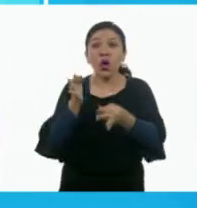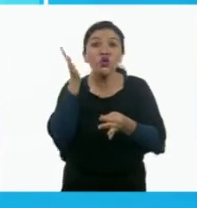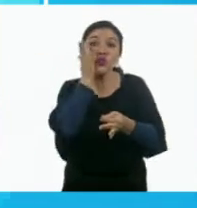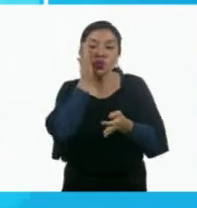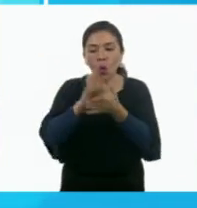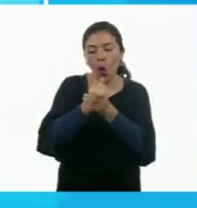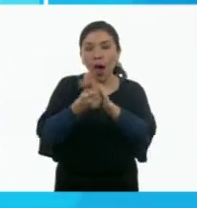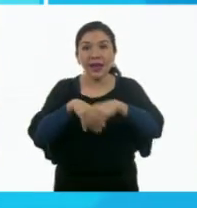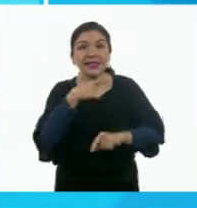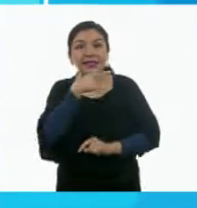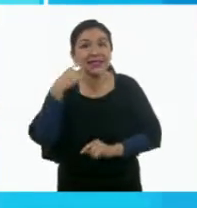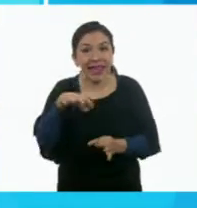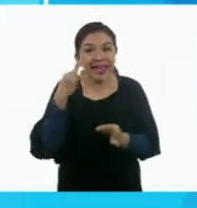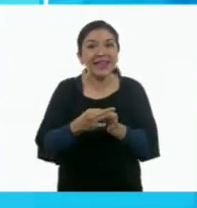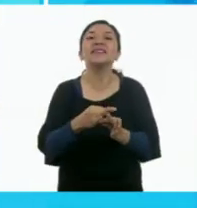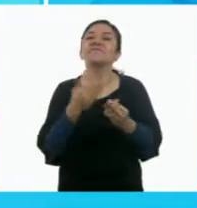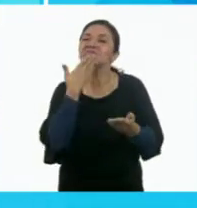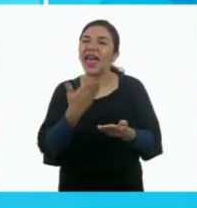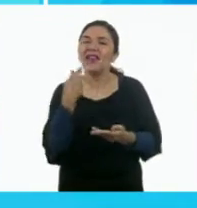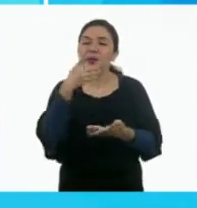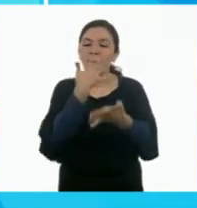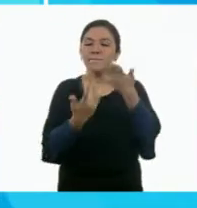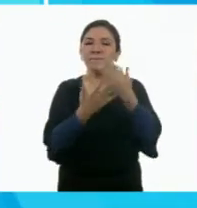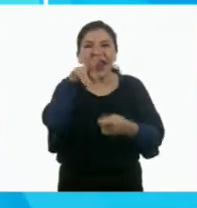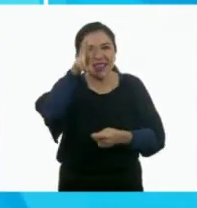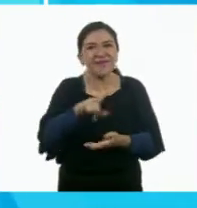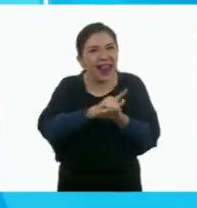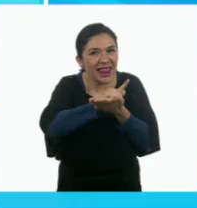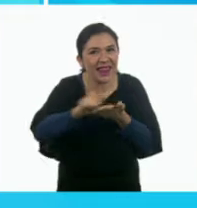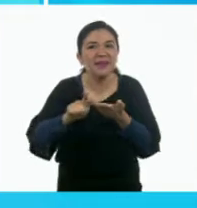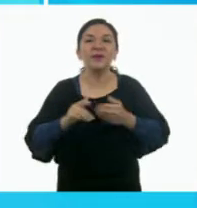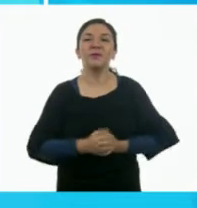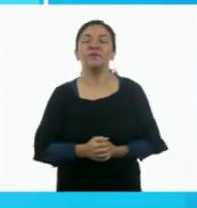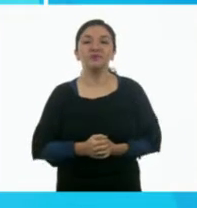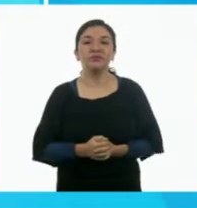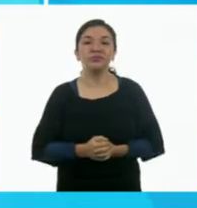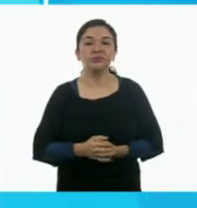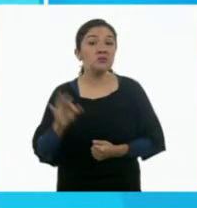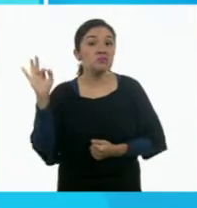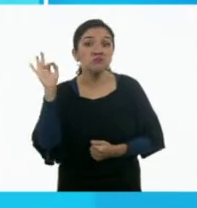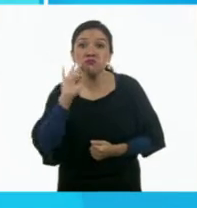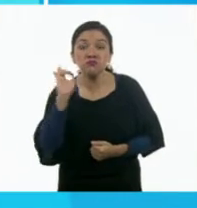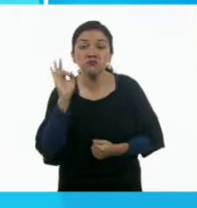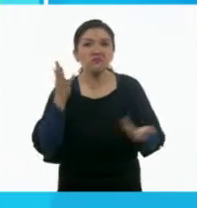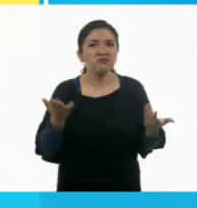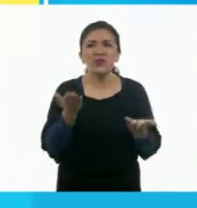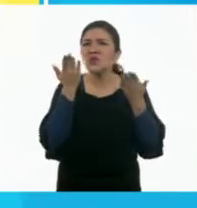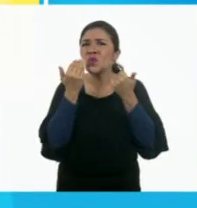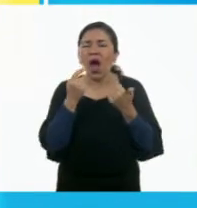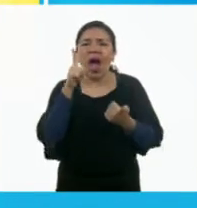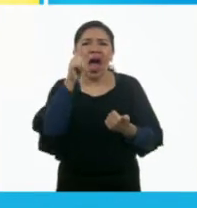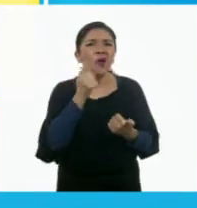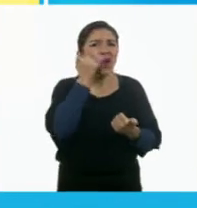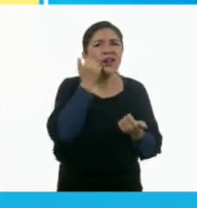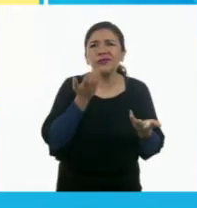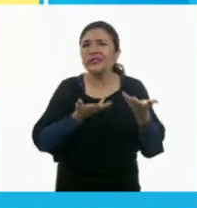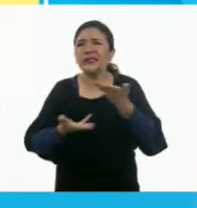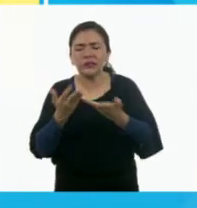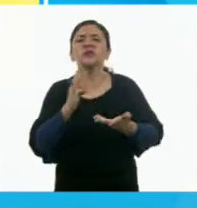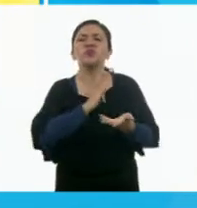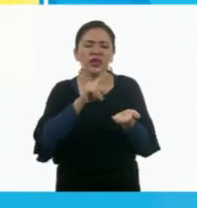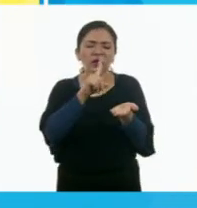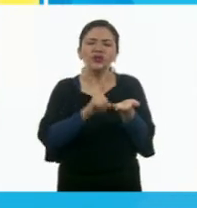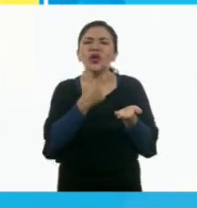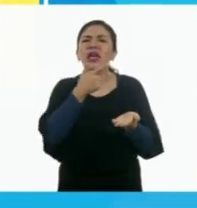Sécalas con una toalla. ¡Y listo! ¡Tus manos están limpias! Si no tienes agua y jabón,